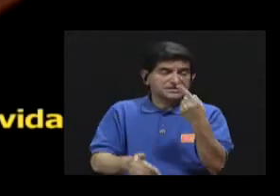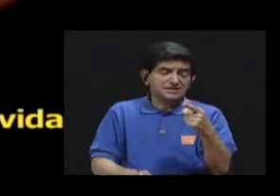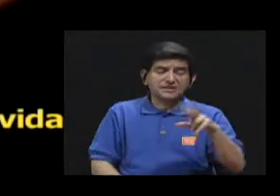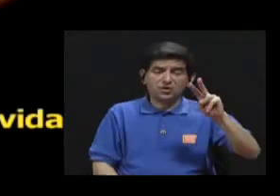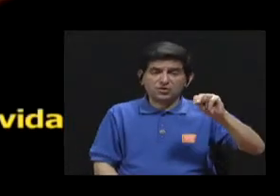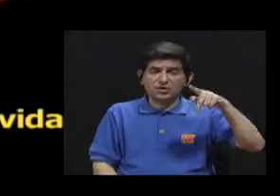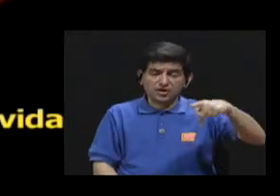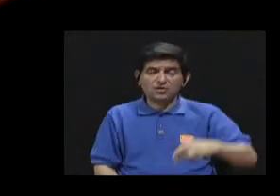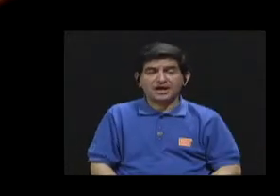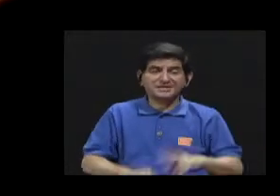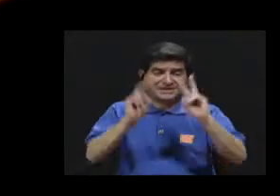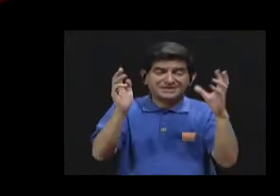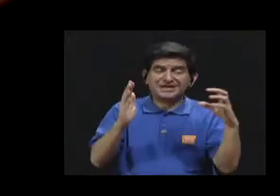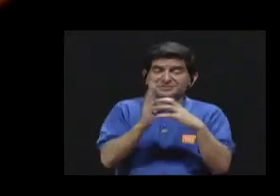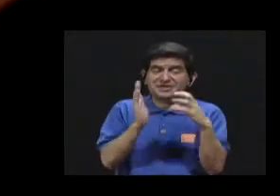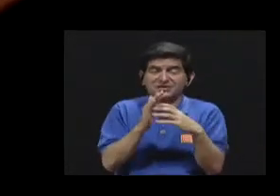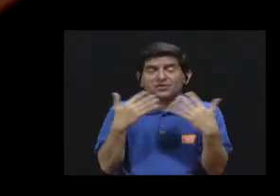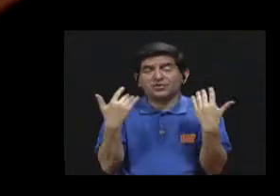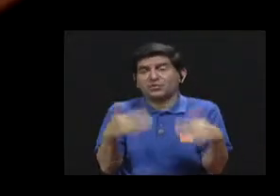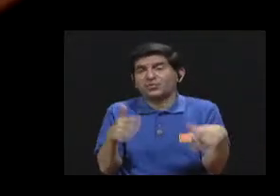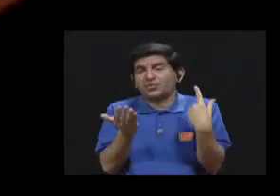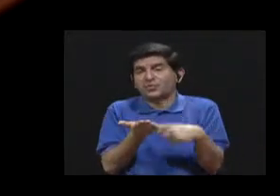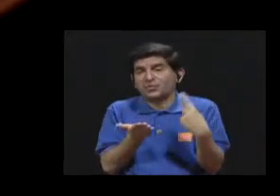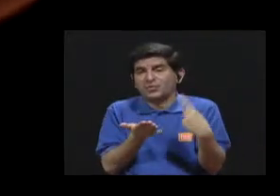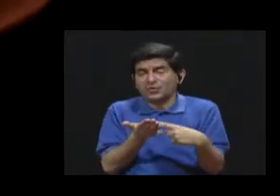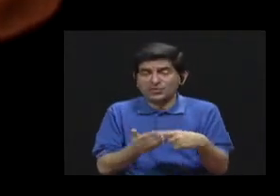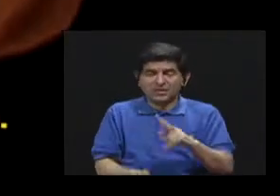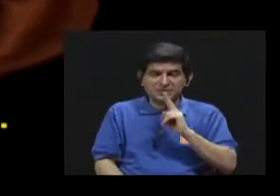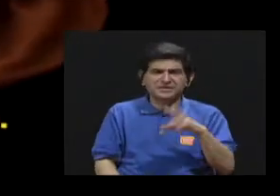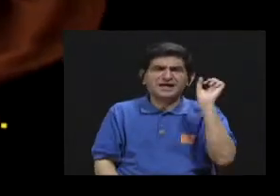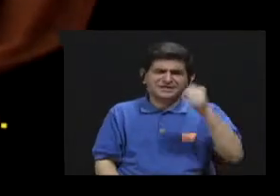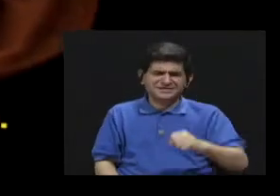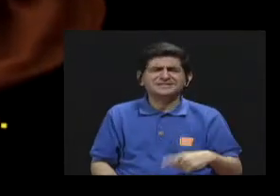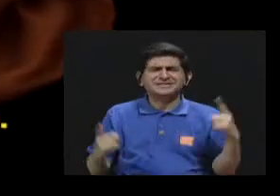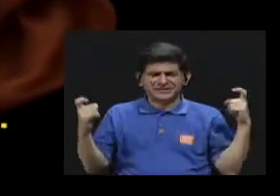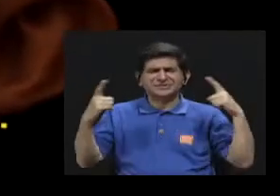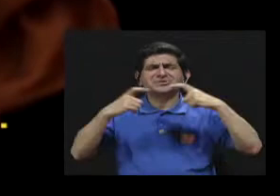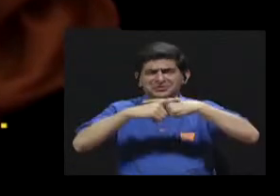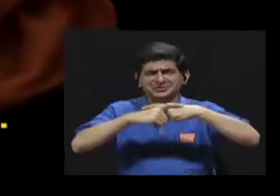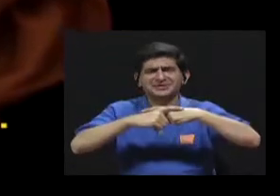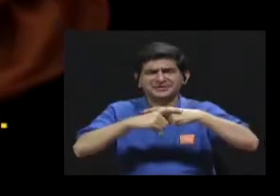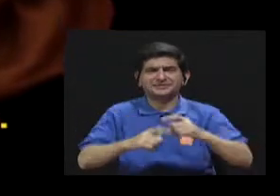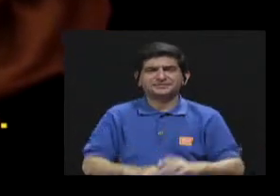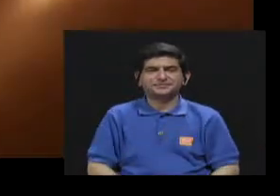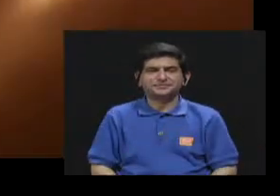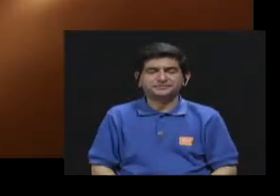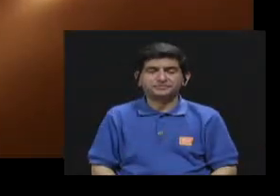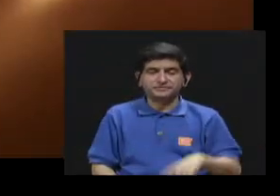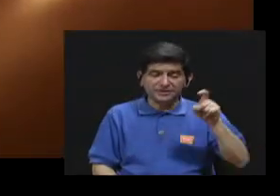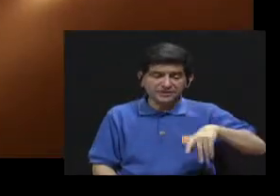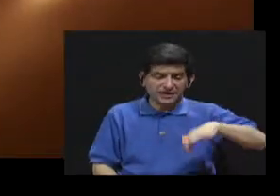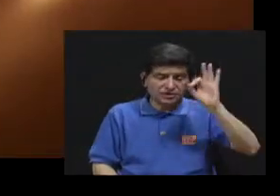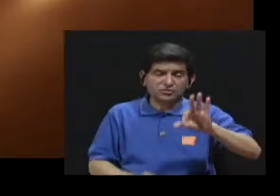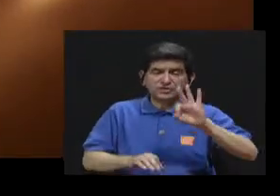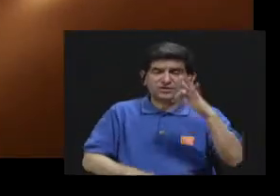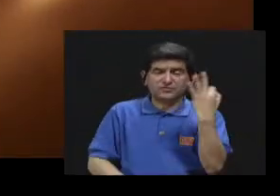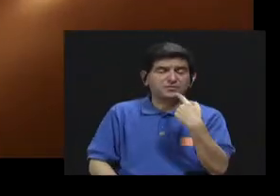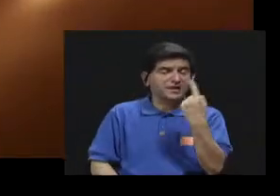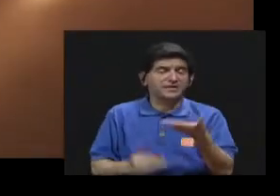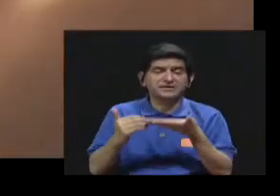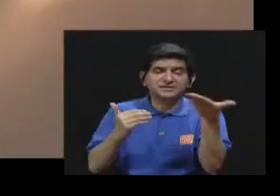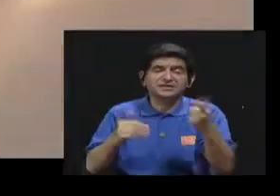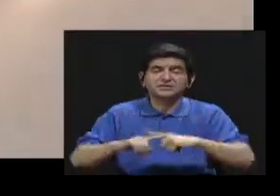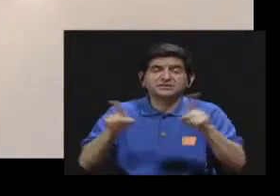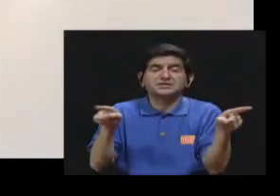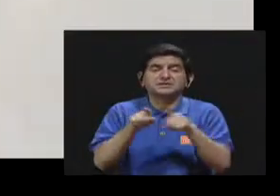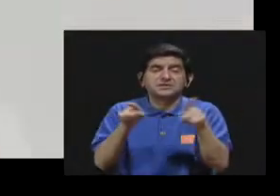que es todo un tema, valga la redundancia. Sí, es bastante complejo porque hay que encontrar la forma de decir las cosas, pero además